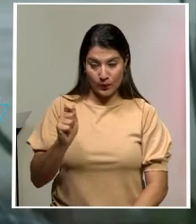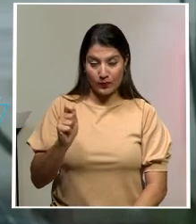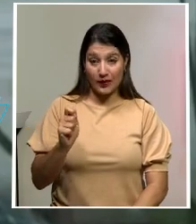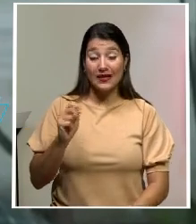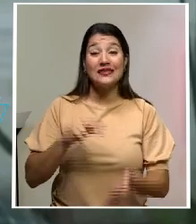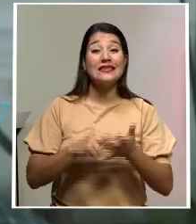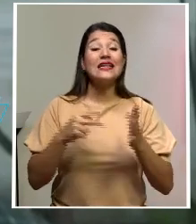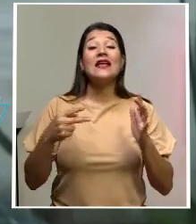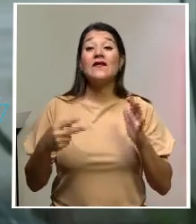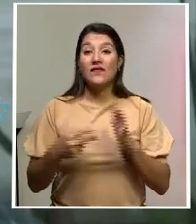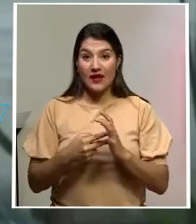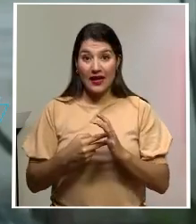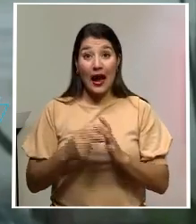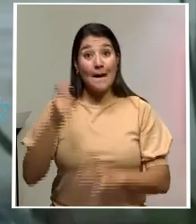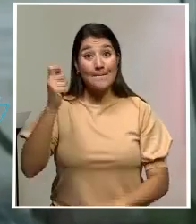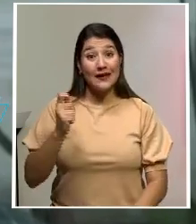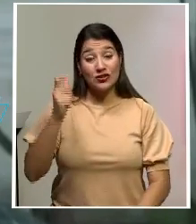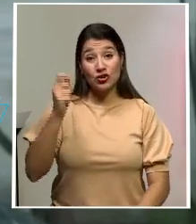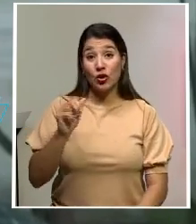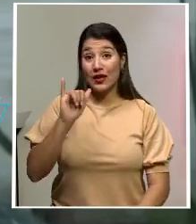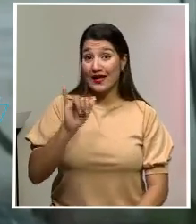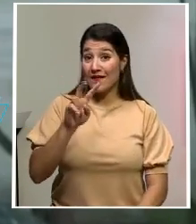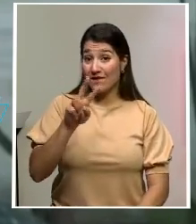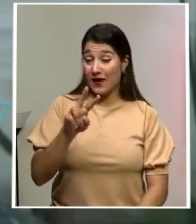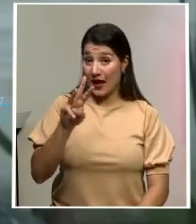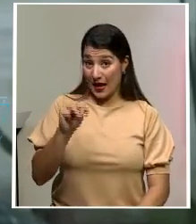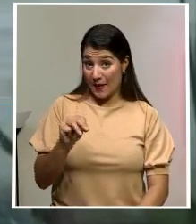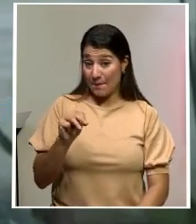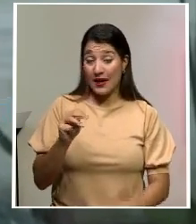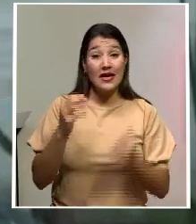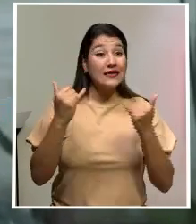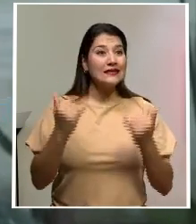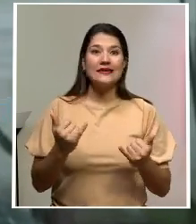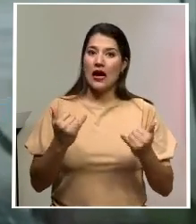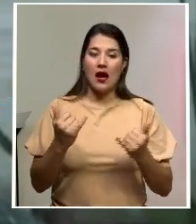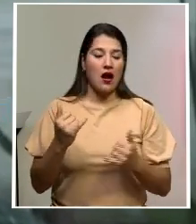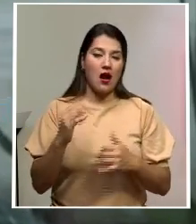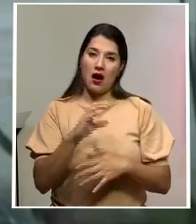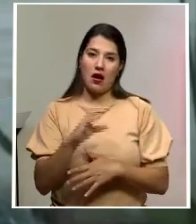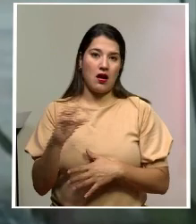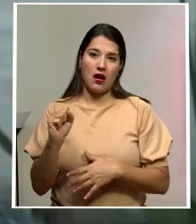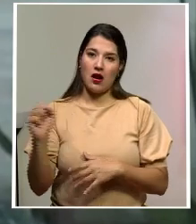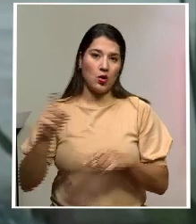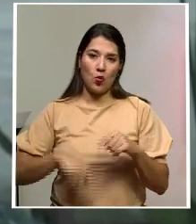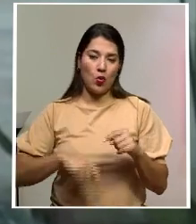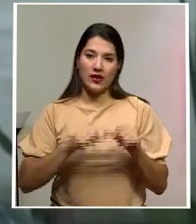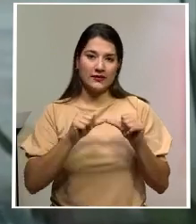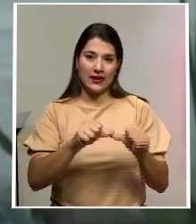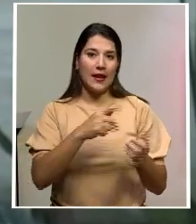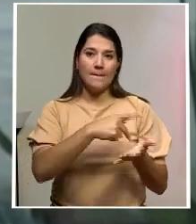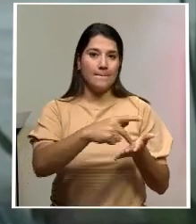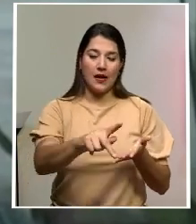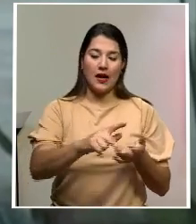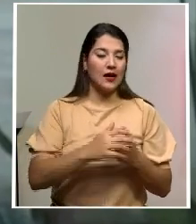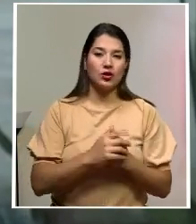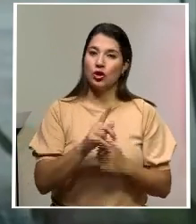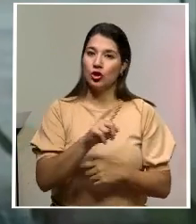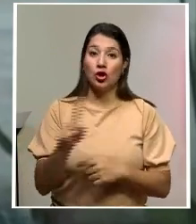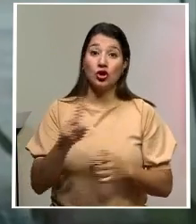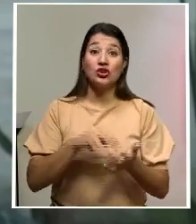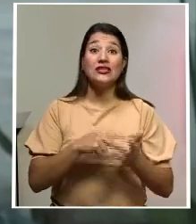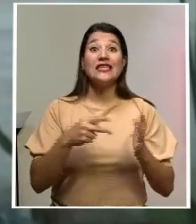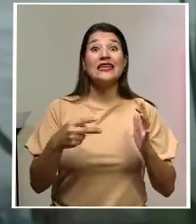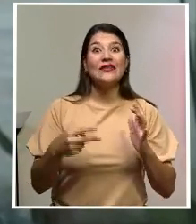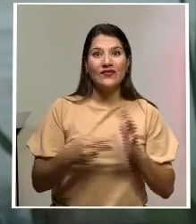las pensiones del IBM ya no serían financiadas con el fondo de la caja, sino que pasarían a ser un cargo al